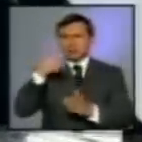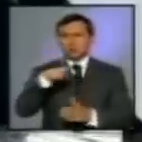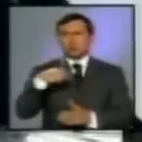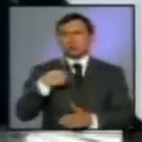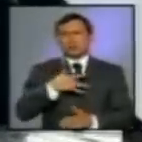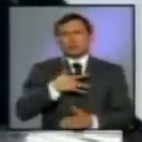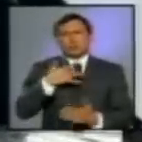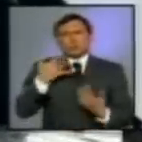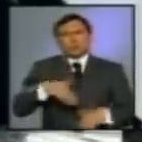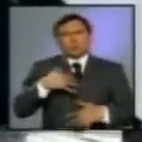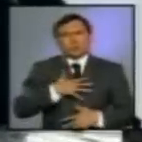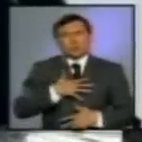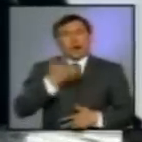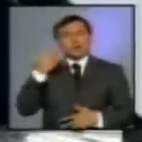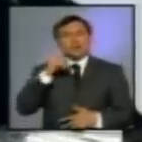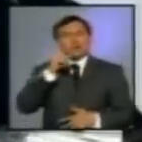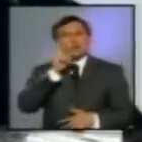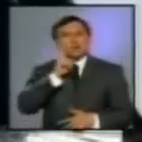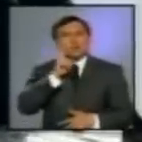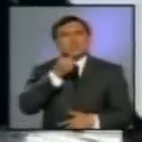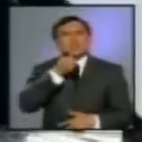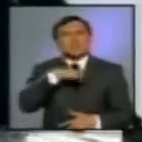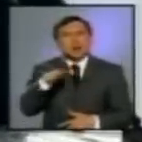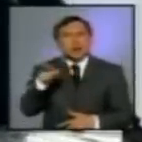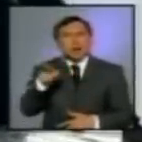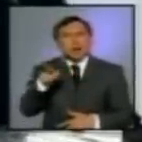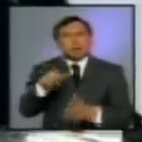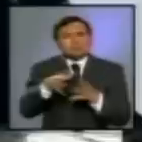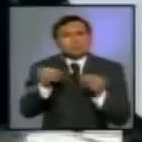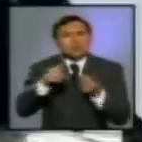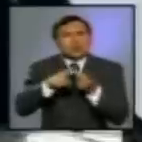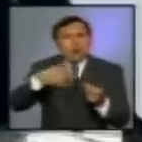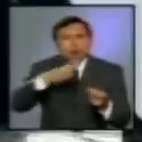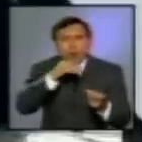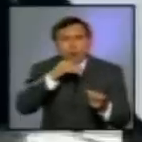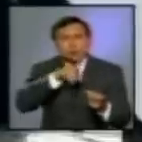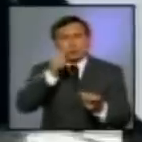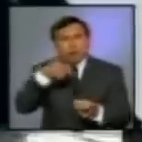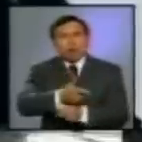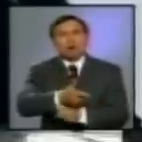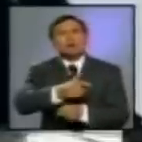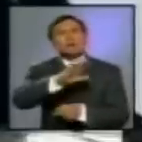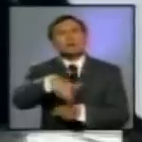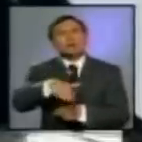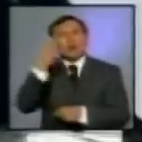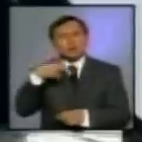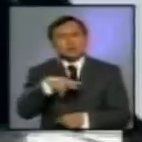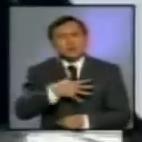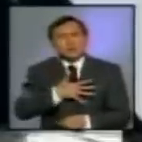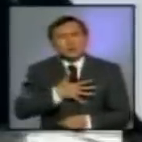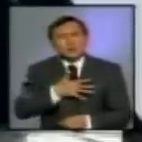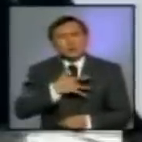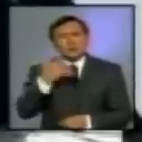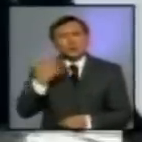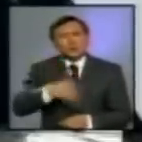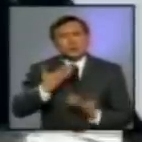y después apareció muerta. Primero nos conmovimos y después nos horrorizamos. Nos